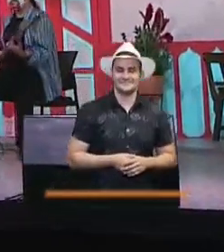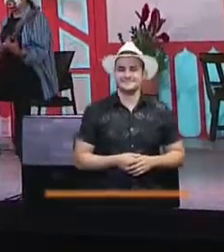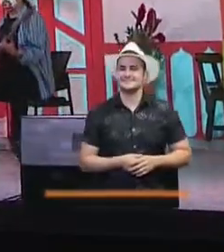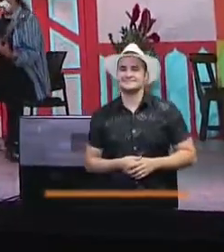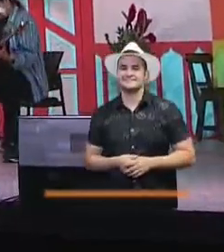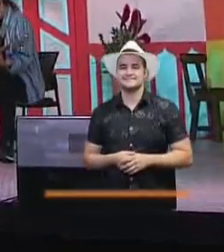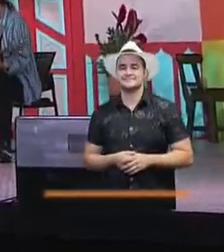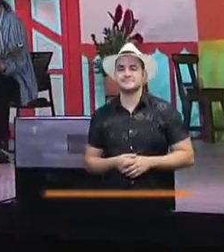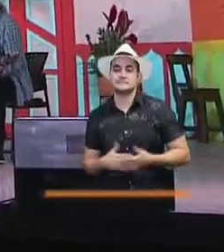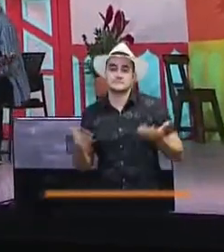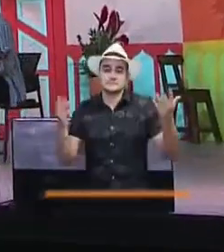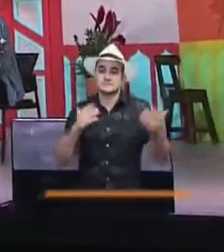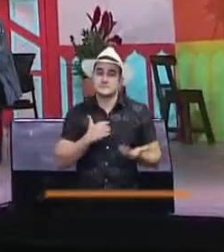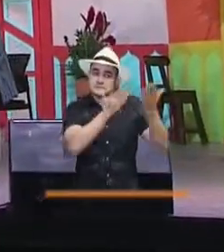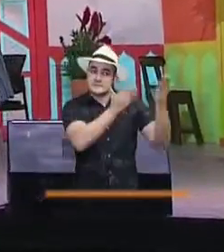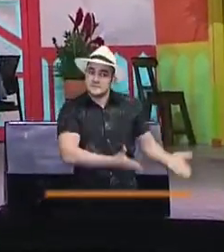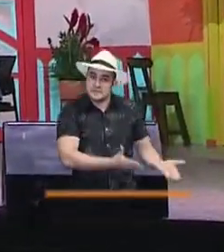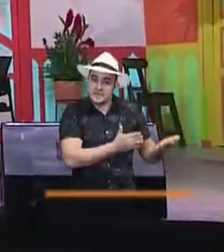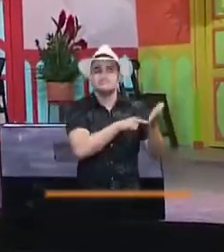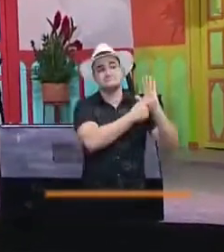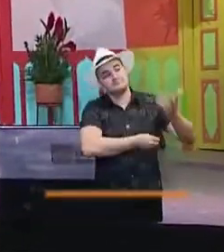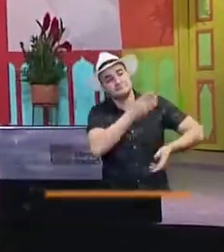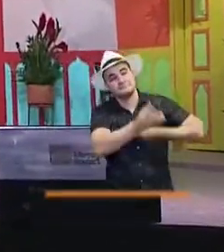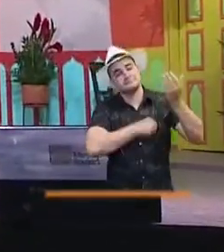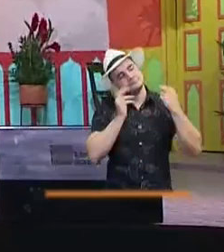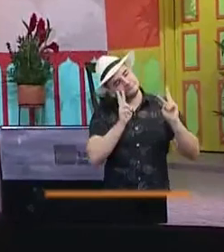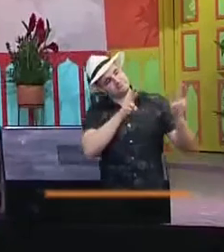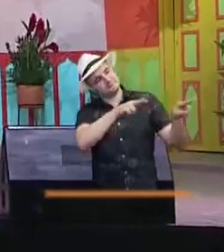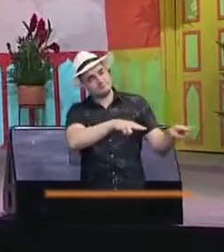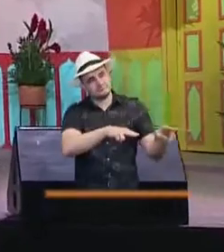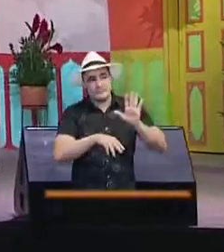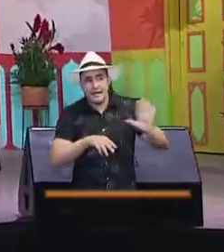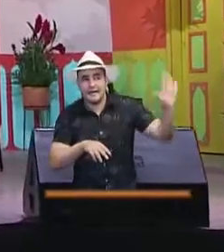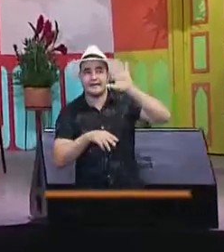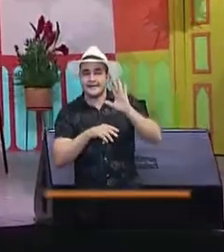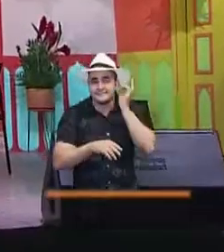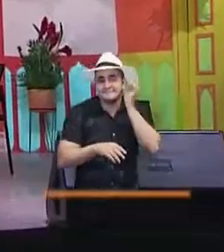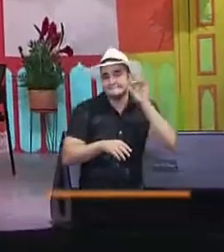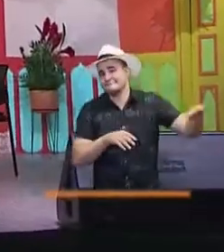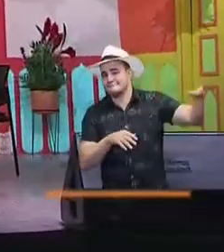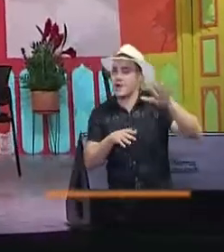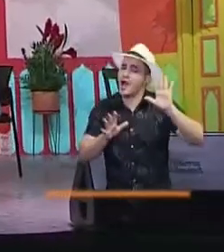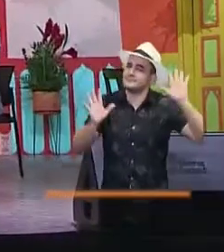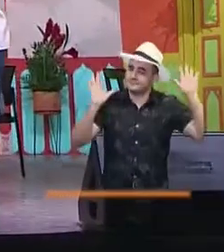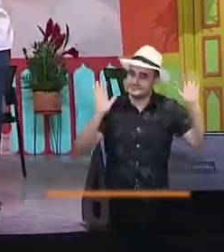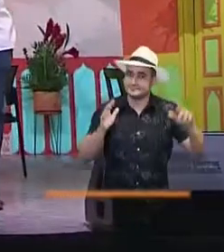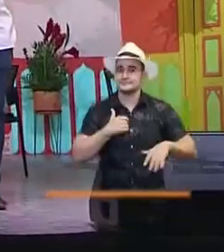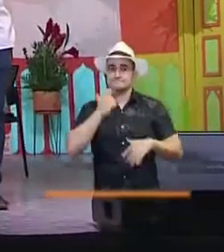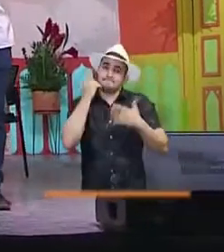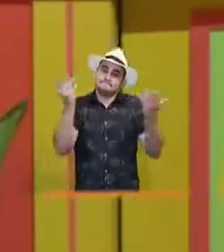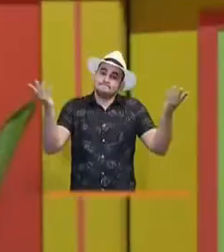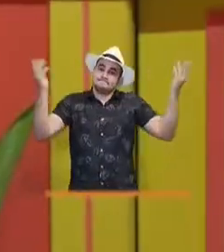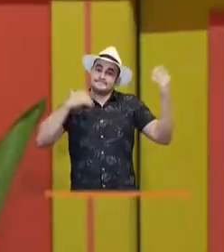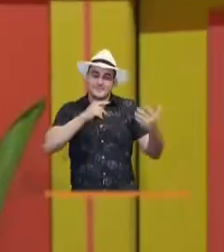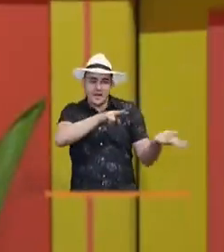El brujo de Montañitas y del resto del oriente, pero pa'